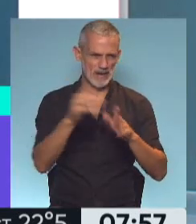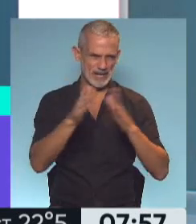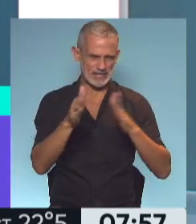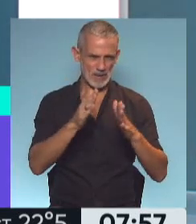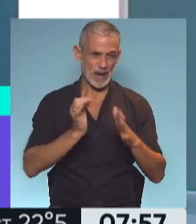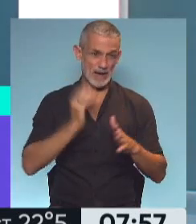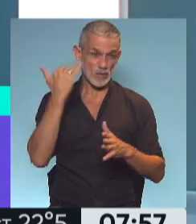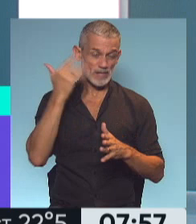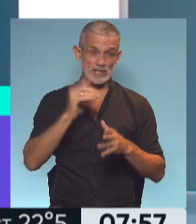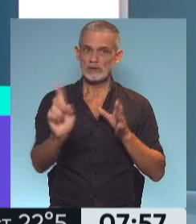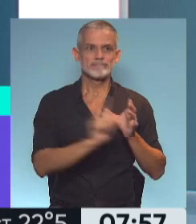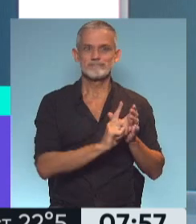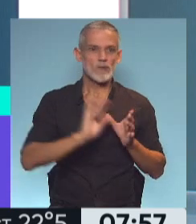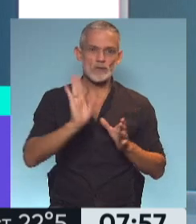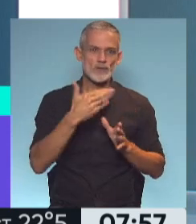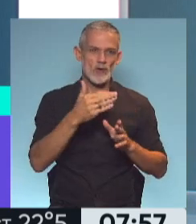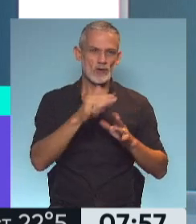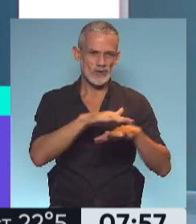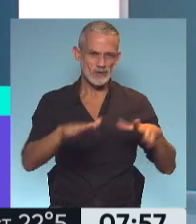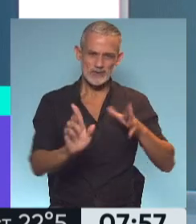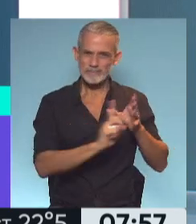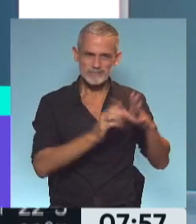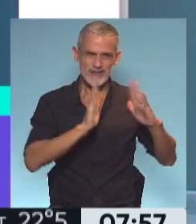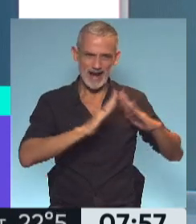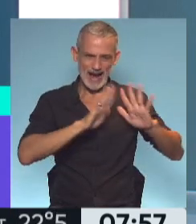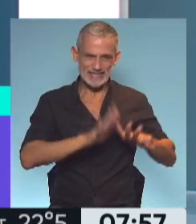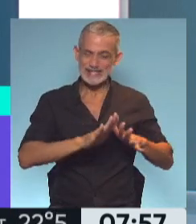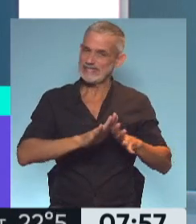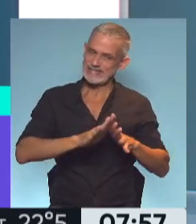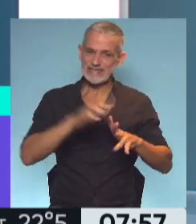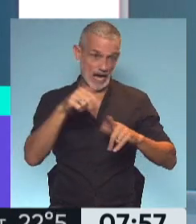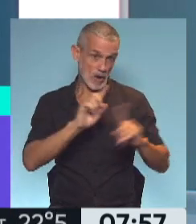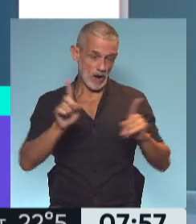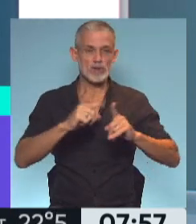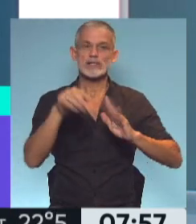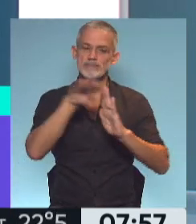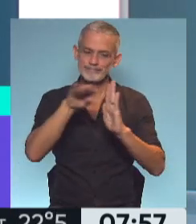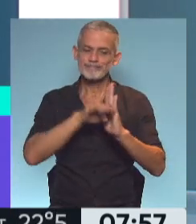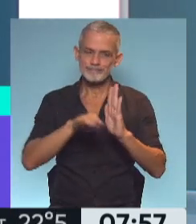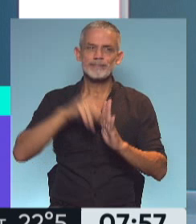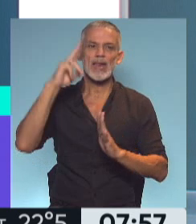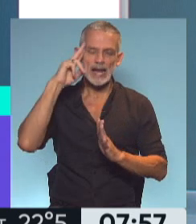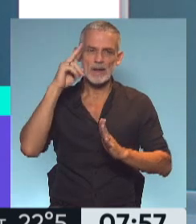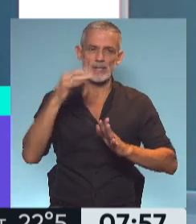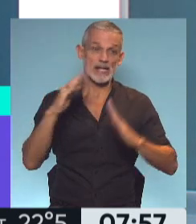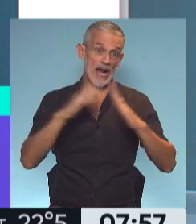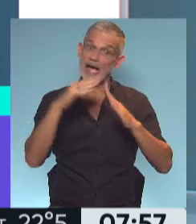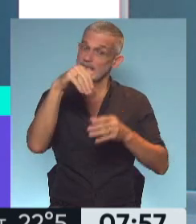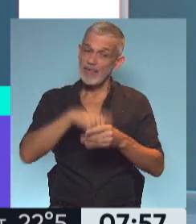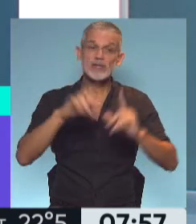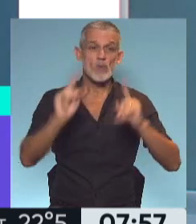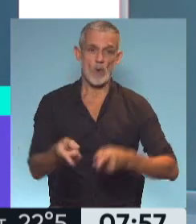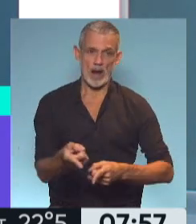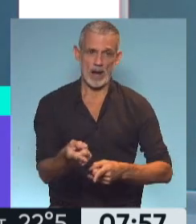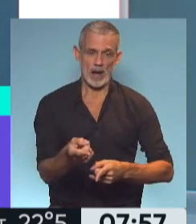pandemia donde teníamos un aislamiento total, es muy importante que tratemos de respetar esas medidas incluso dentro de la casa, ¿sí?